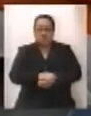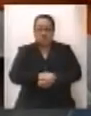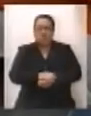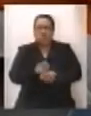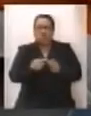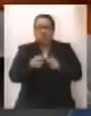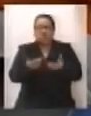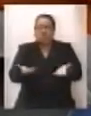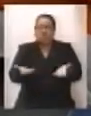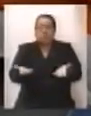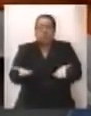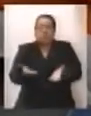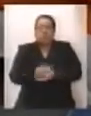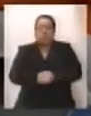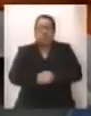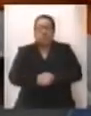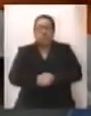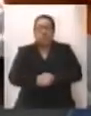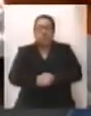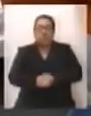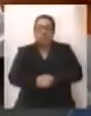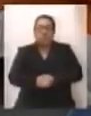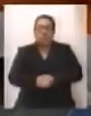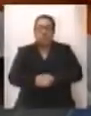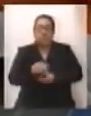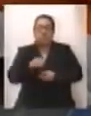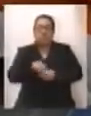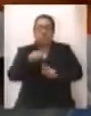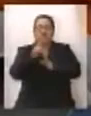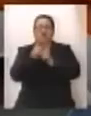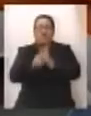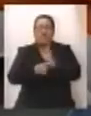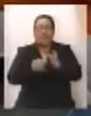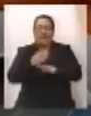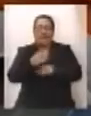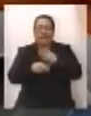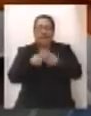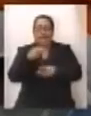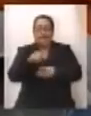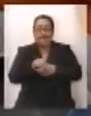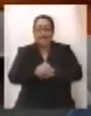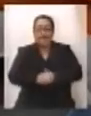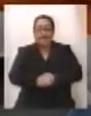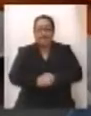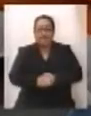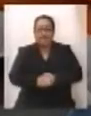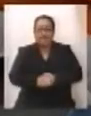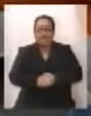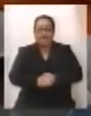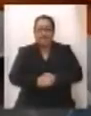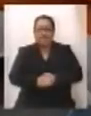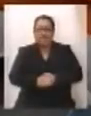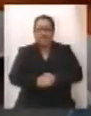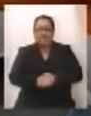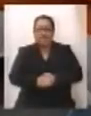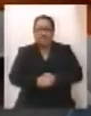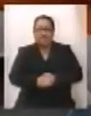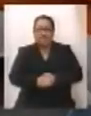Entonces, en este dictamen que se va a ir a segunda votación, por lo menos